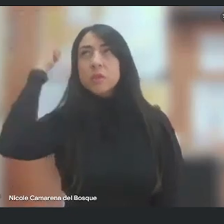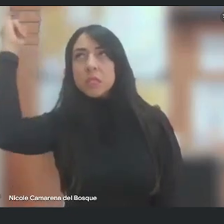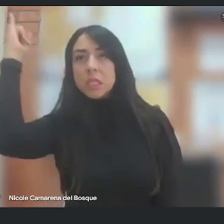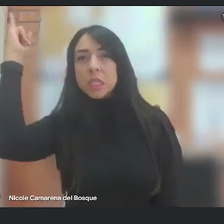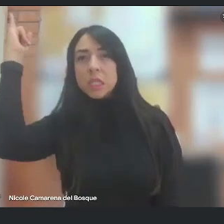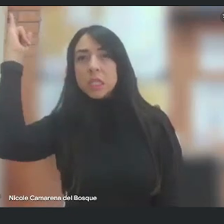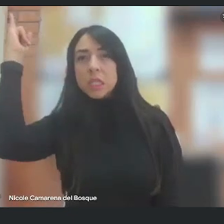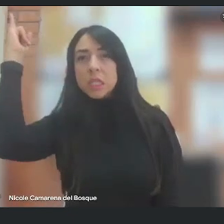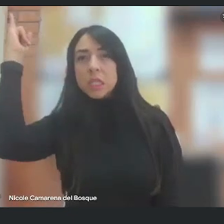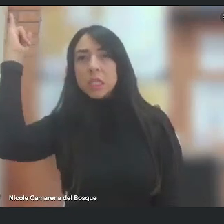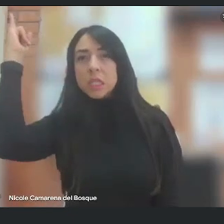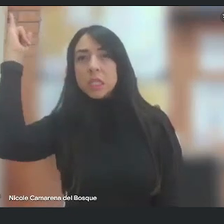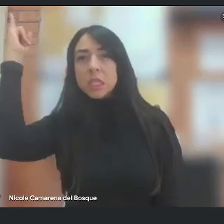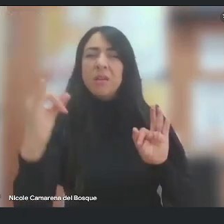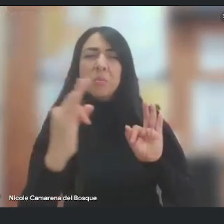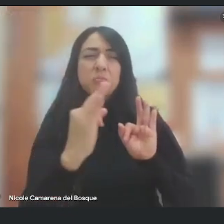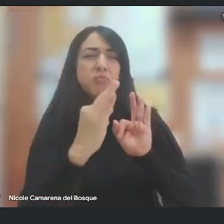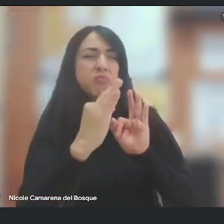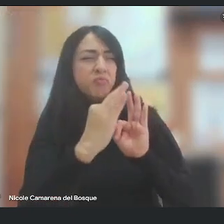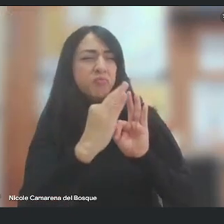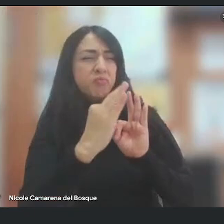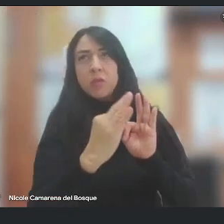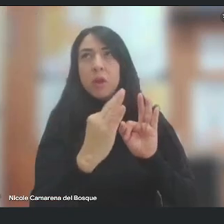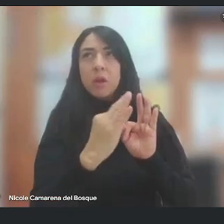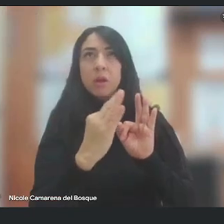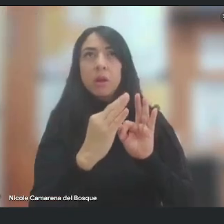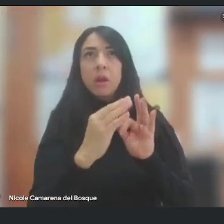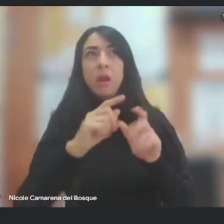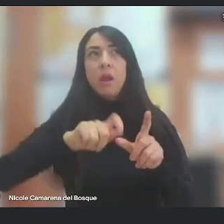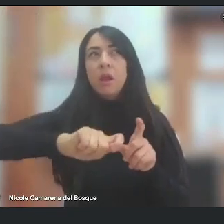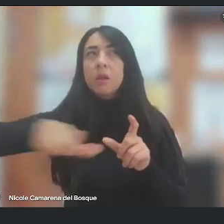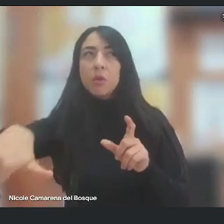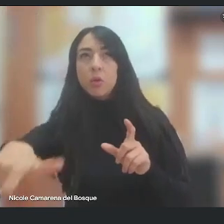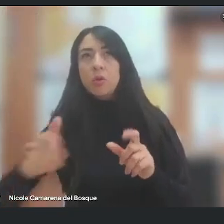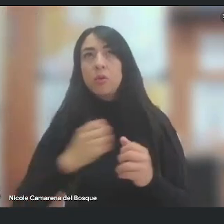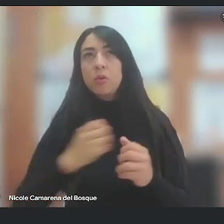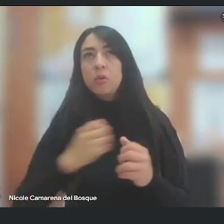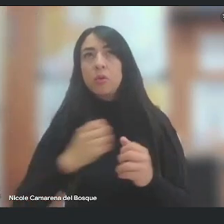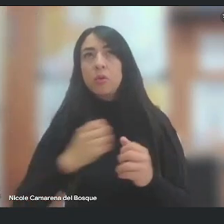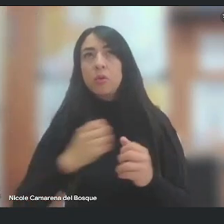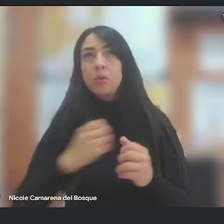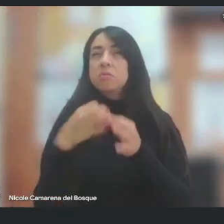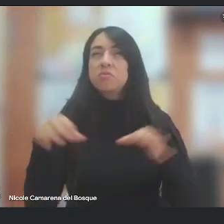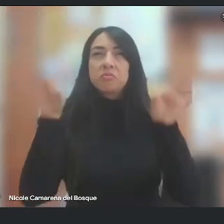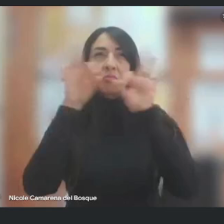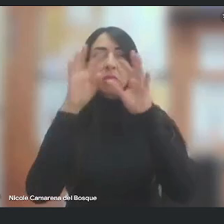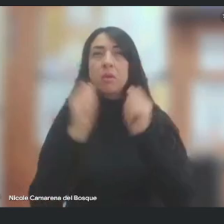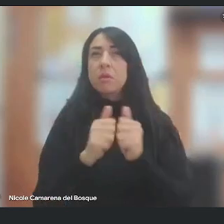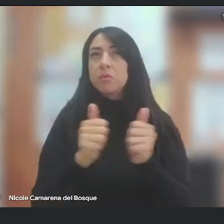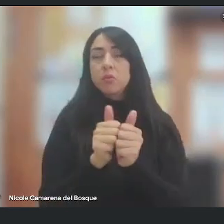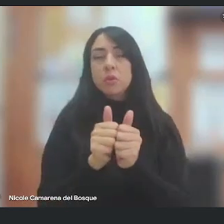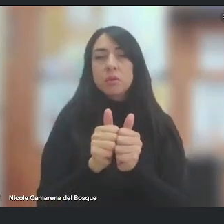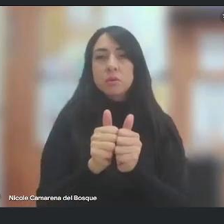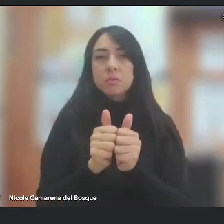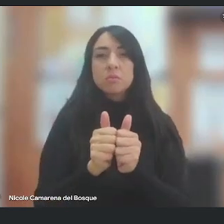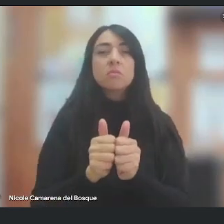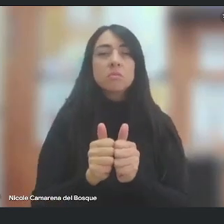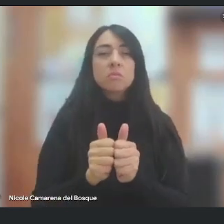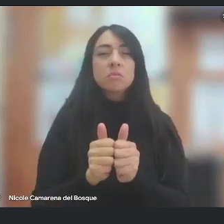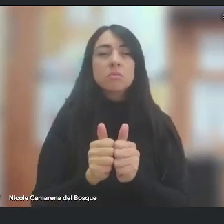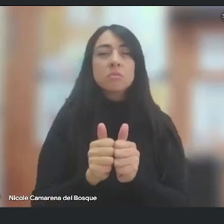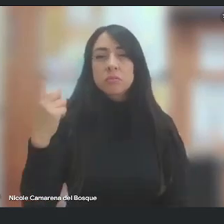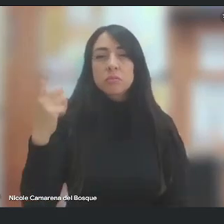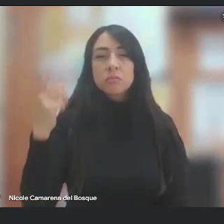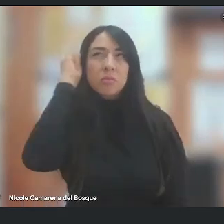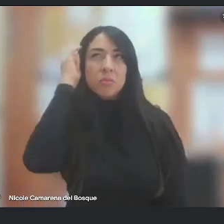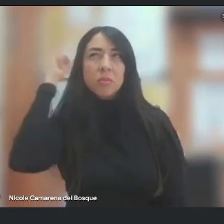mitos enfocados en la educación integral en sexualidad. La educación integral en sexualidad no solo es hablar